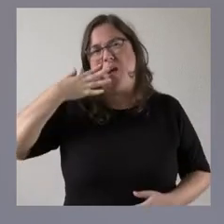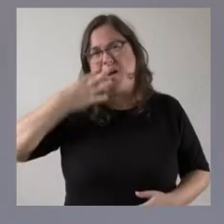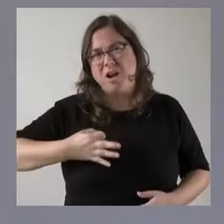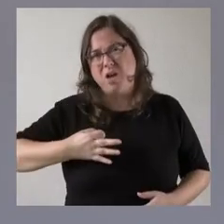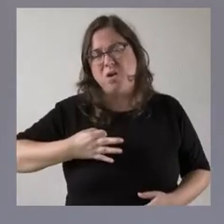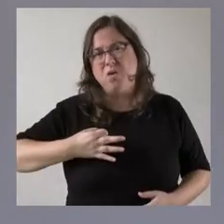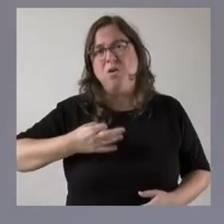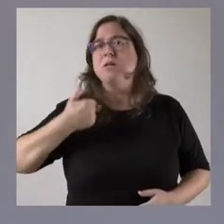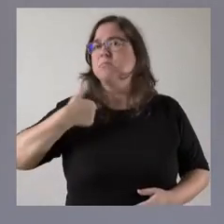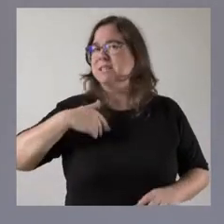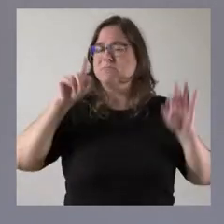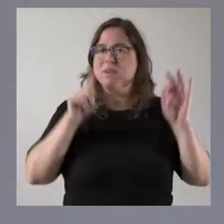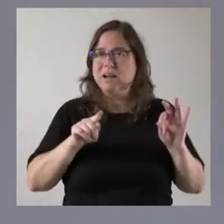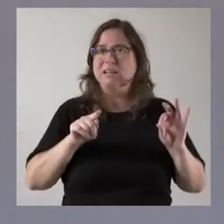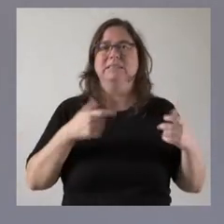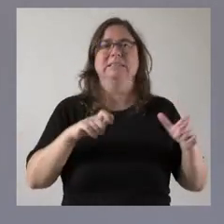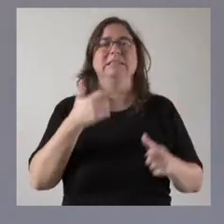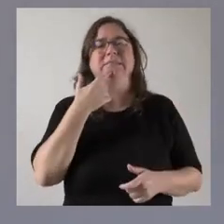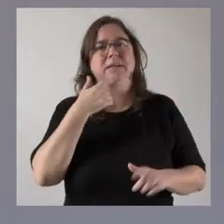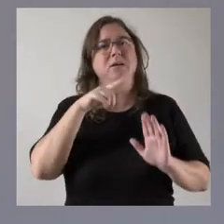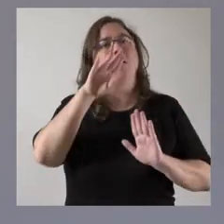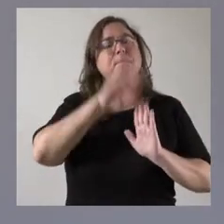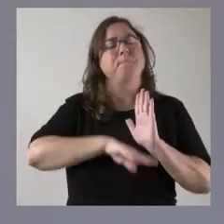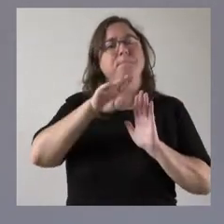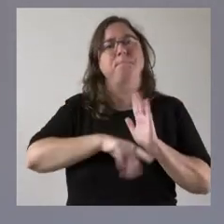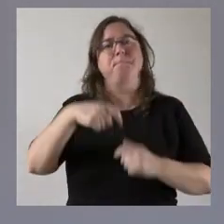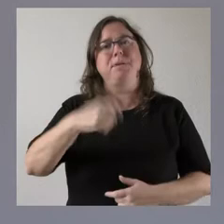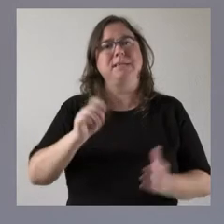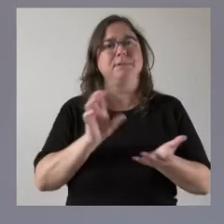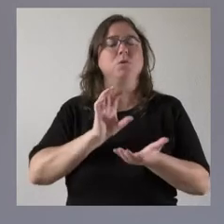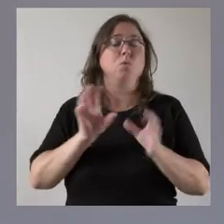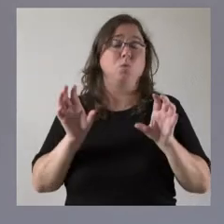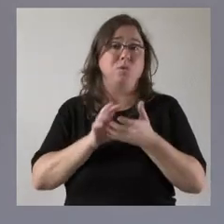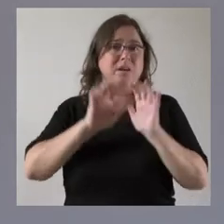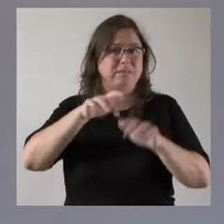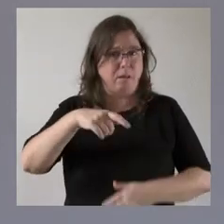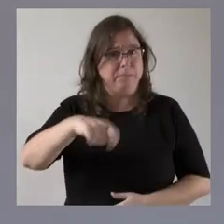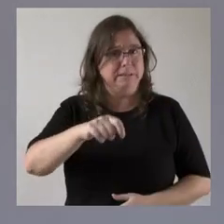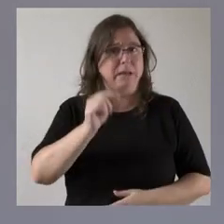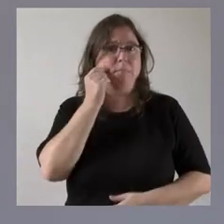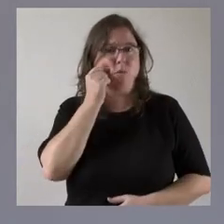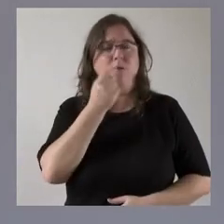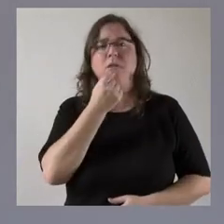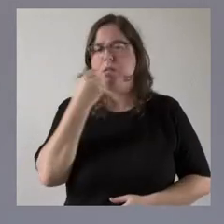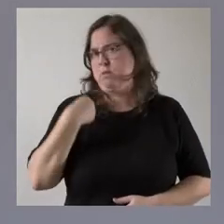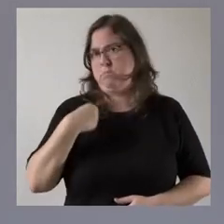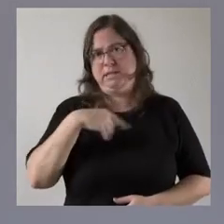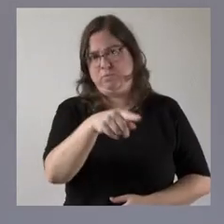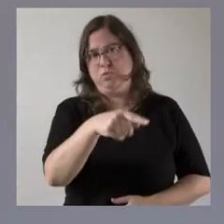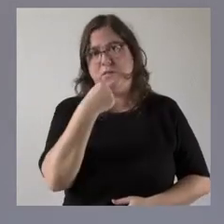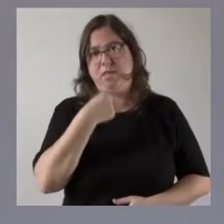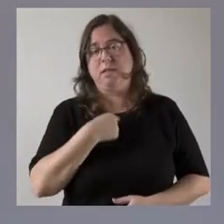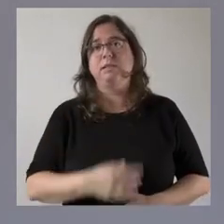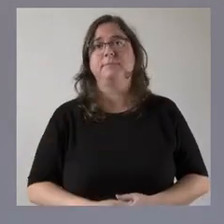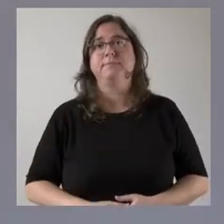que en esta misma sala pero reiteradamente el propio presidente de la junta de castillero alfoníaco insistía en esta idea que es la que usted planteaba que